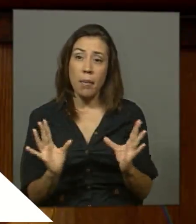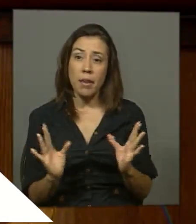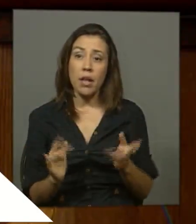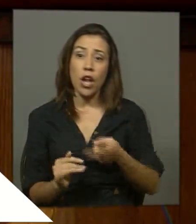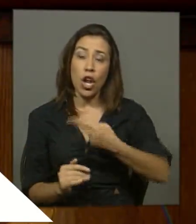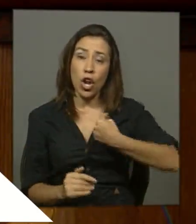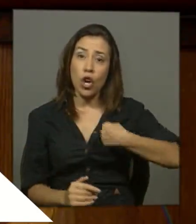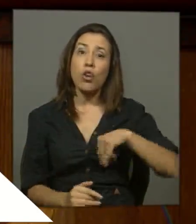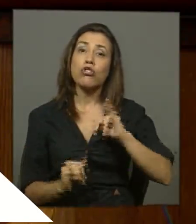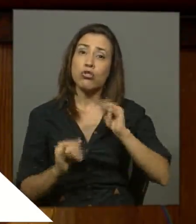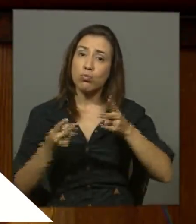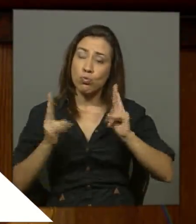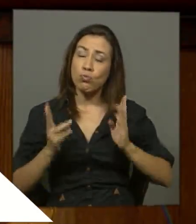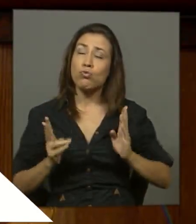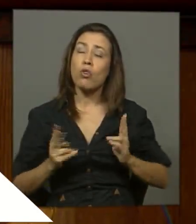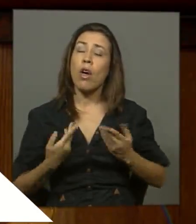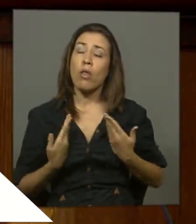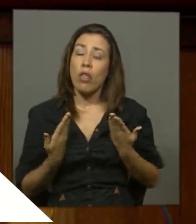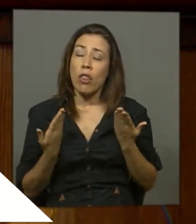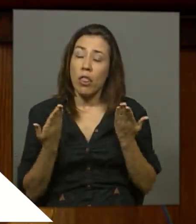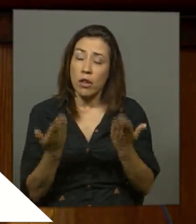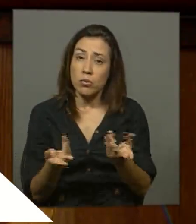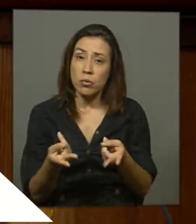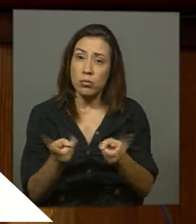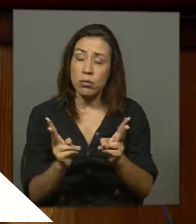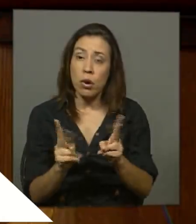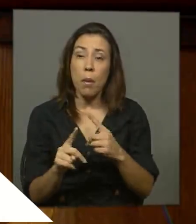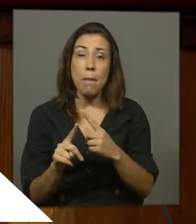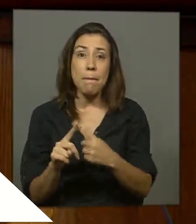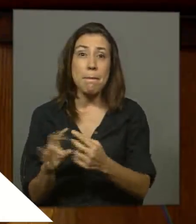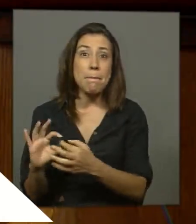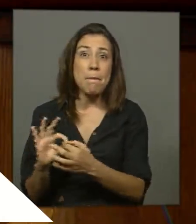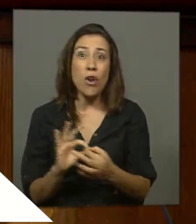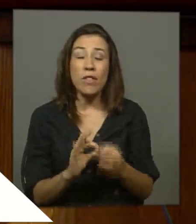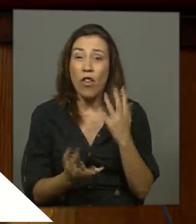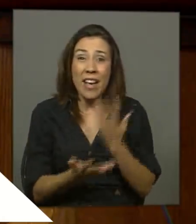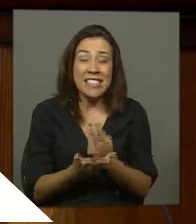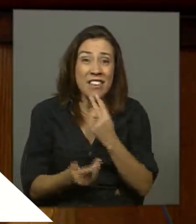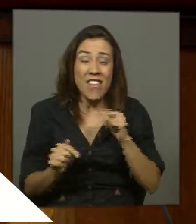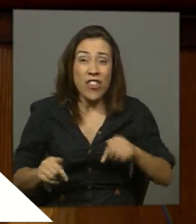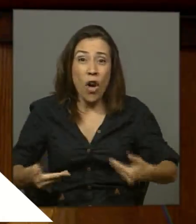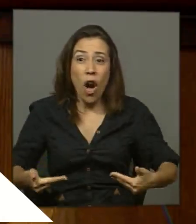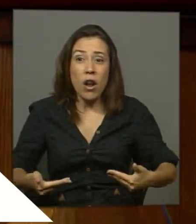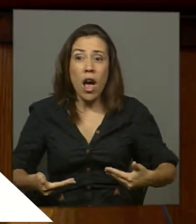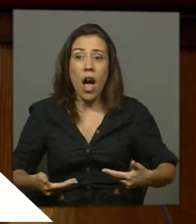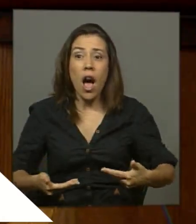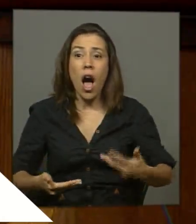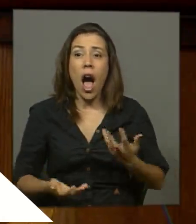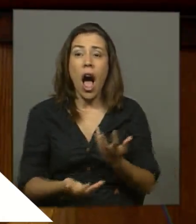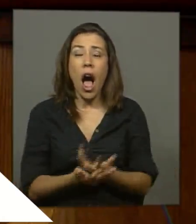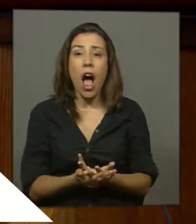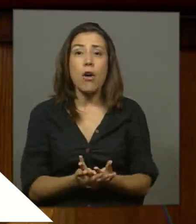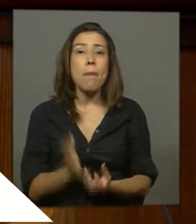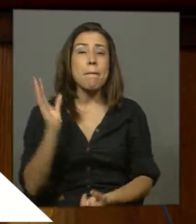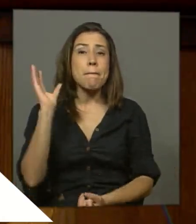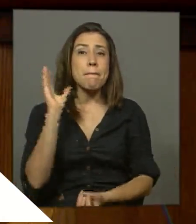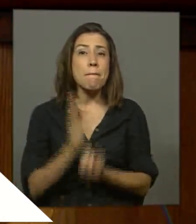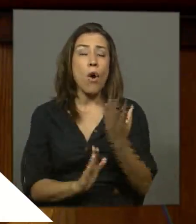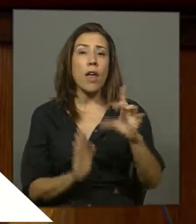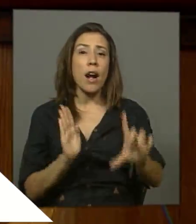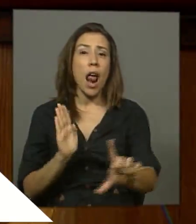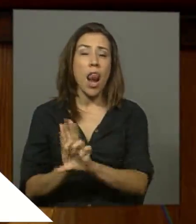sino estar dispuestos a que atendido a lo ocurrido eh tengamos una moderna